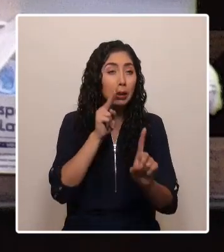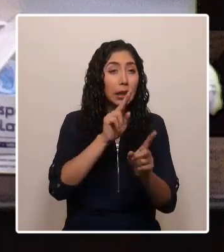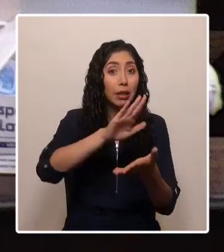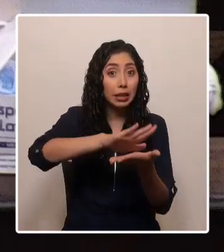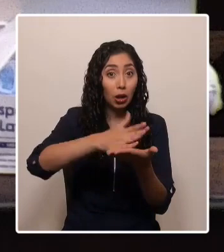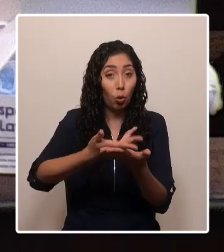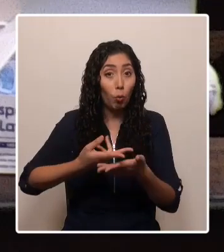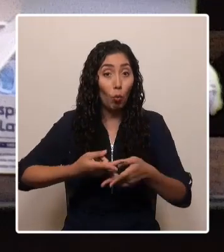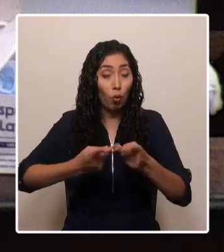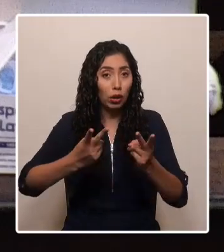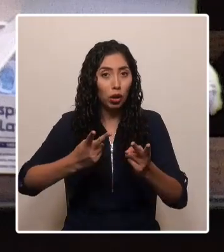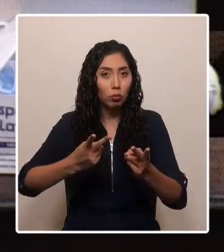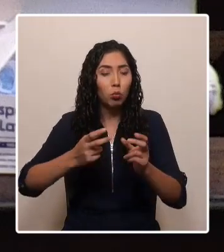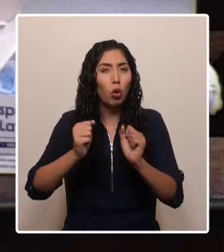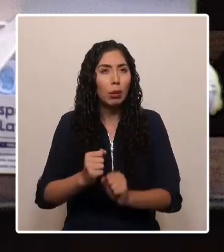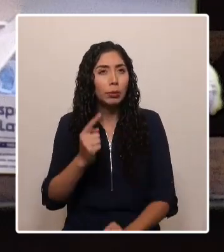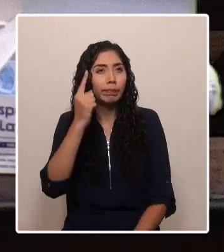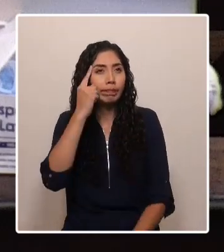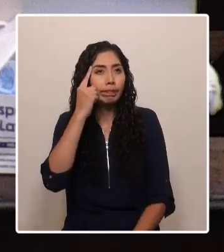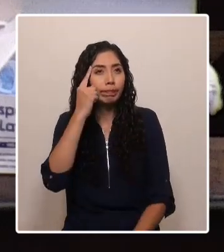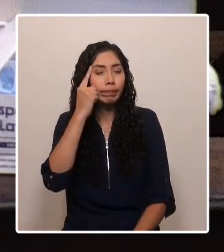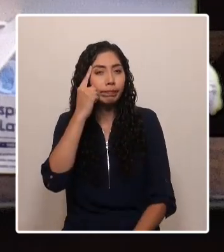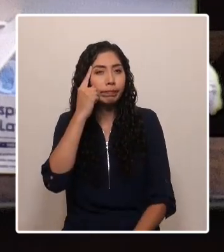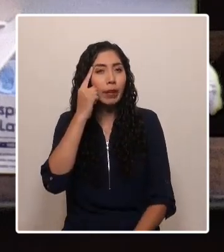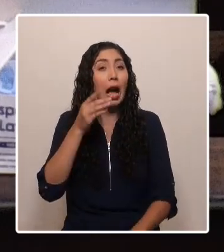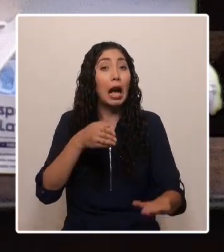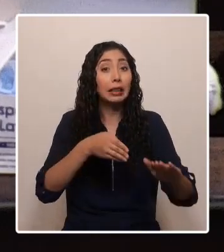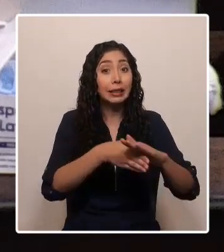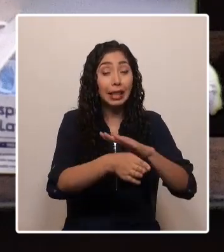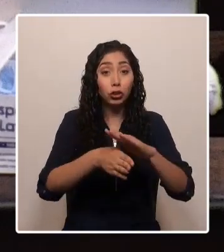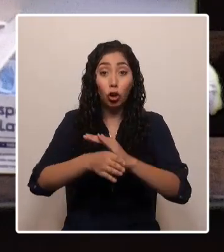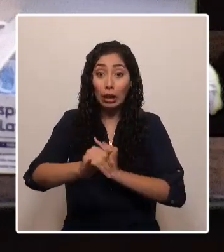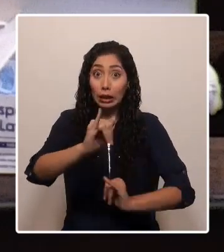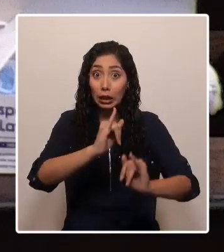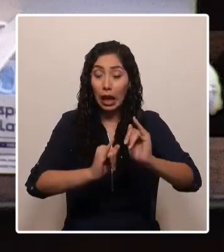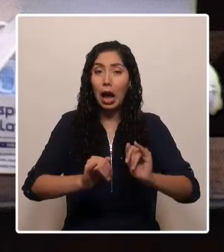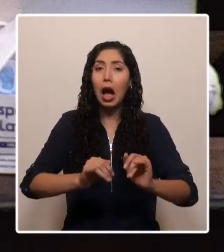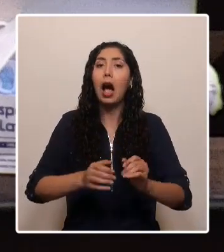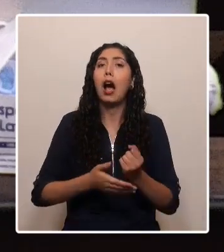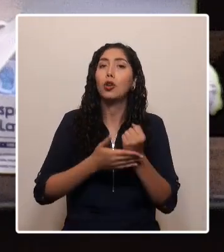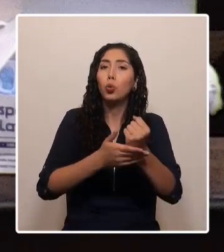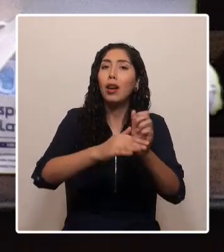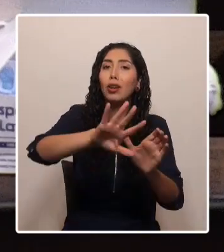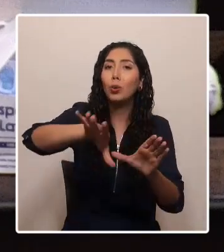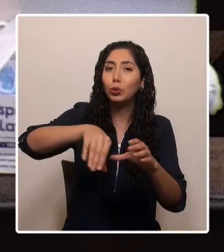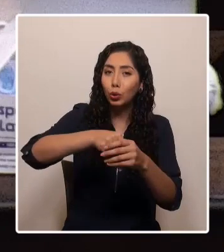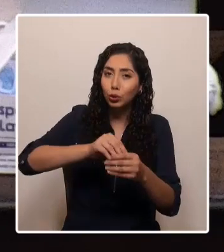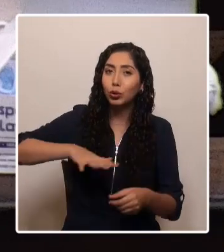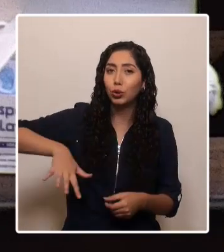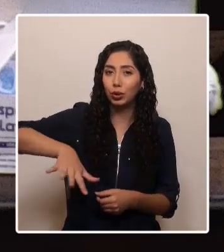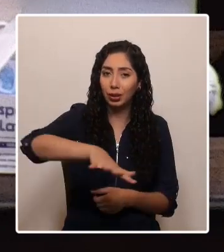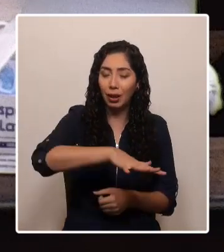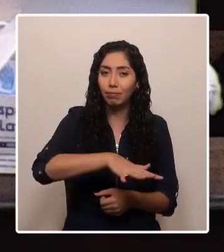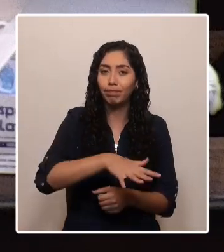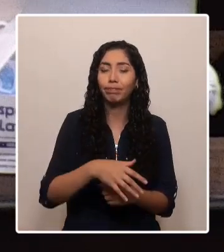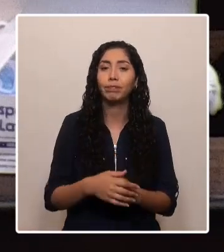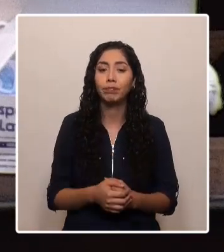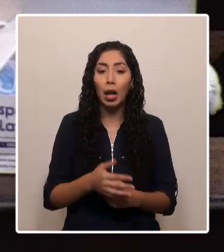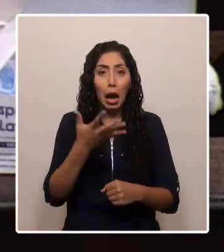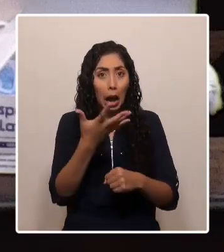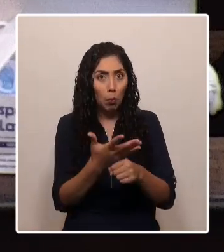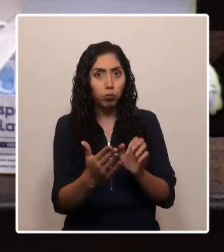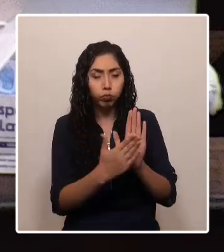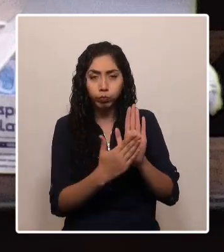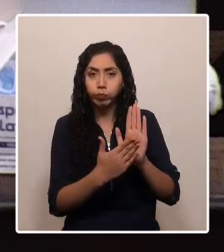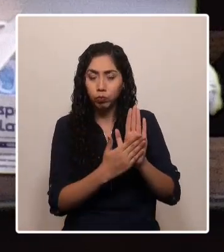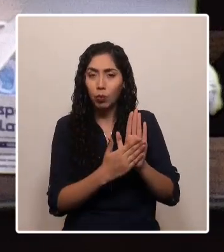que el acceso y adecuado manejo de los medios digitales ayudan a la inclusión social. En efecto, se ha documentado que el uso de herramientas digitales